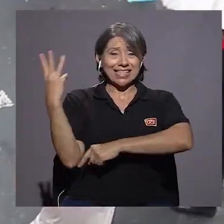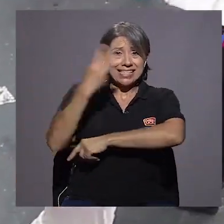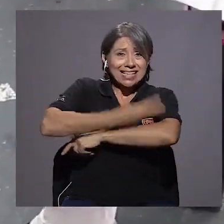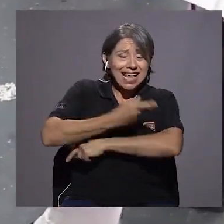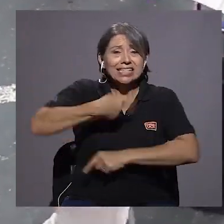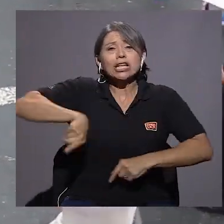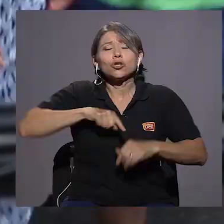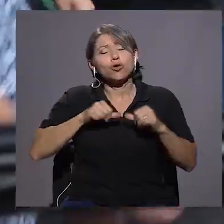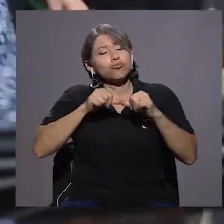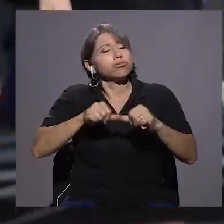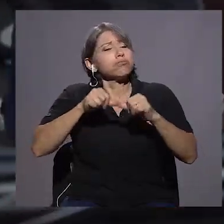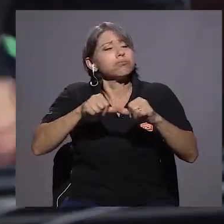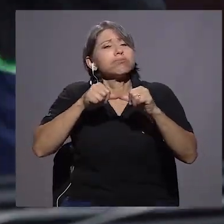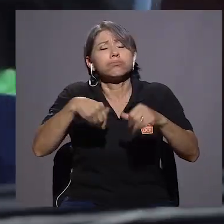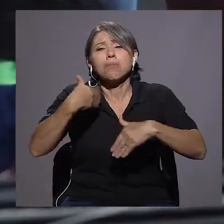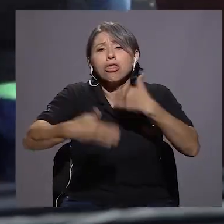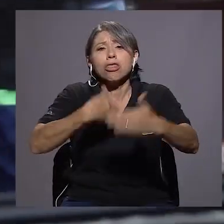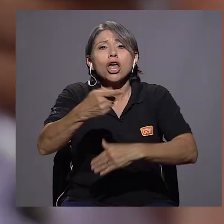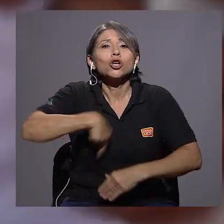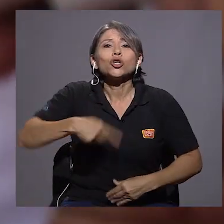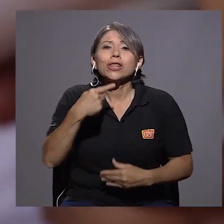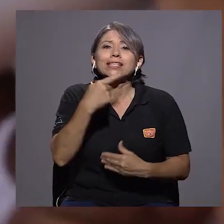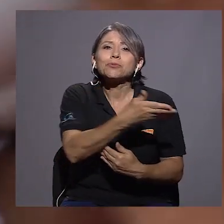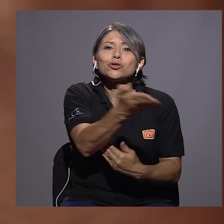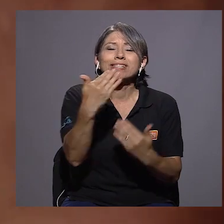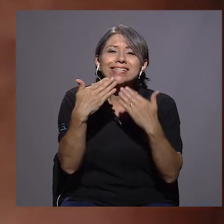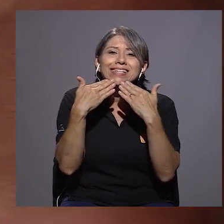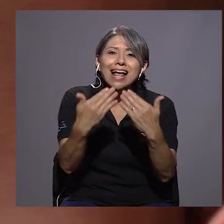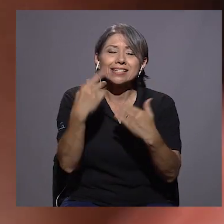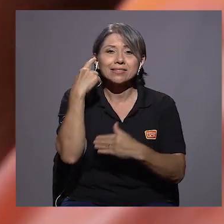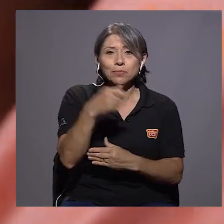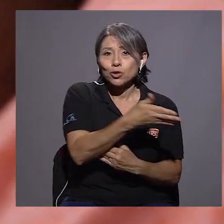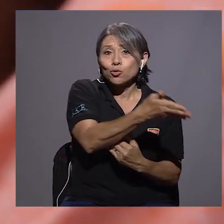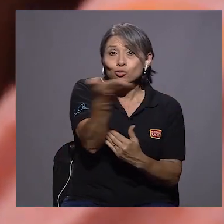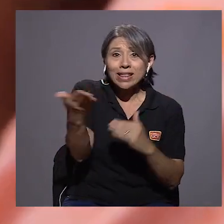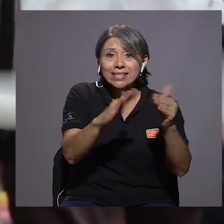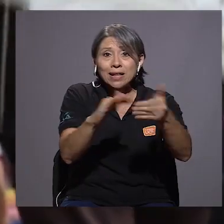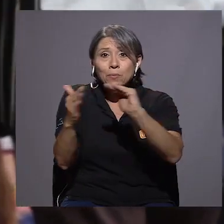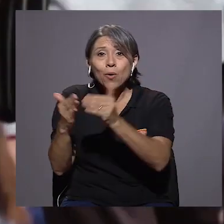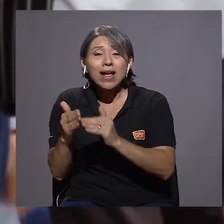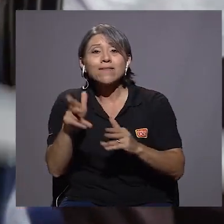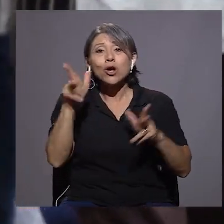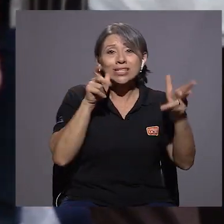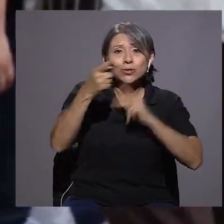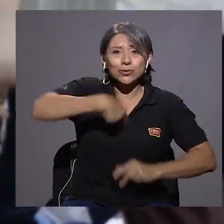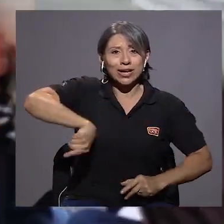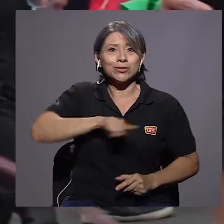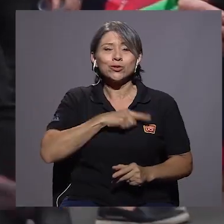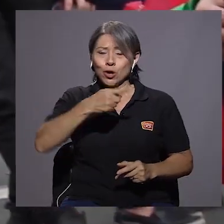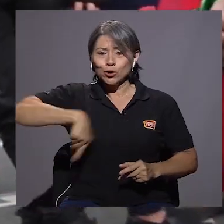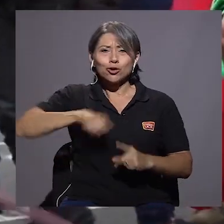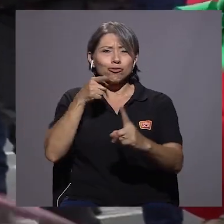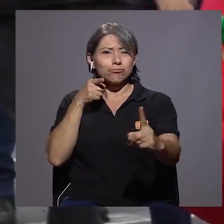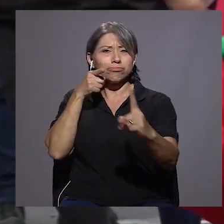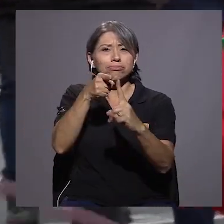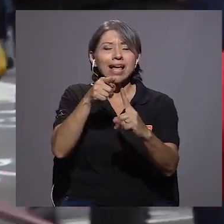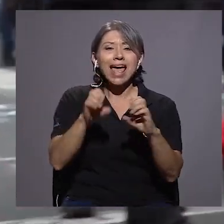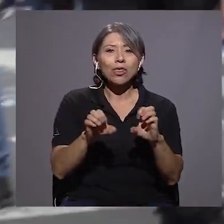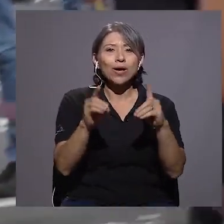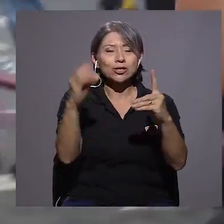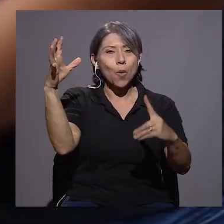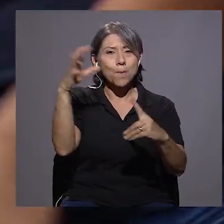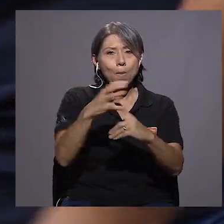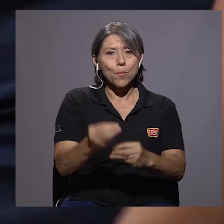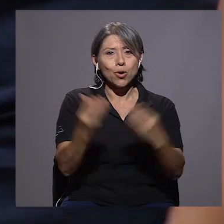que estamos aquí desde hace 6 días y vamos a estar los que tengan que estar, les decimos gracias, porque ustedes, el pueblo, nos